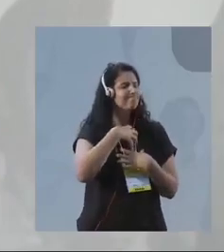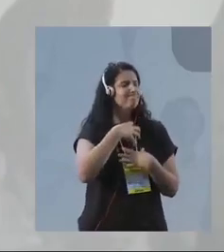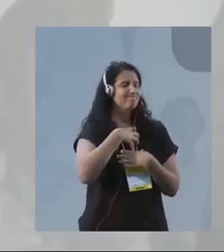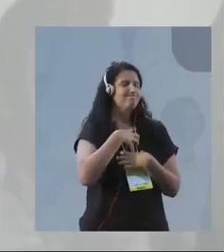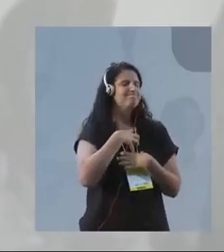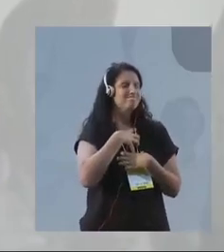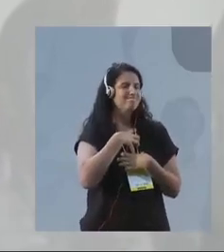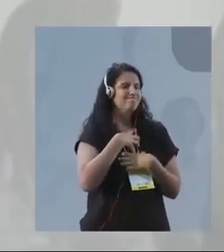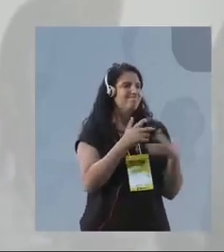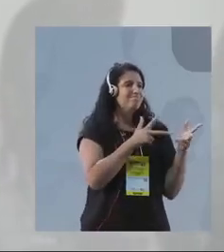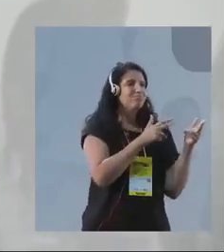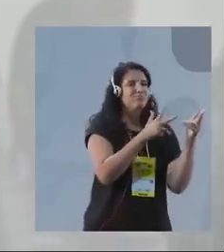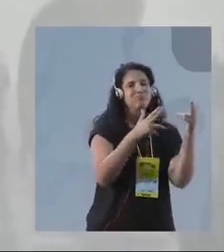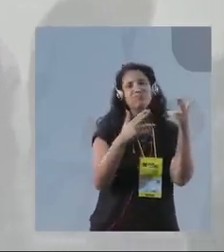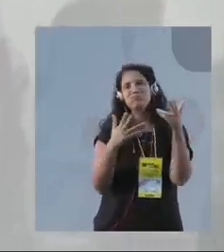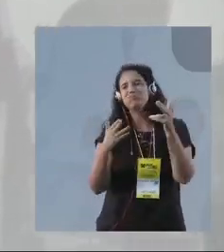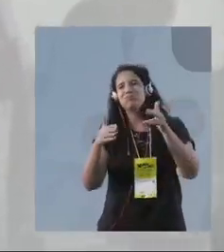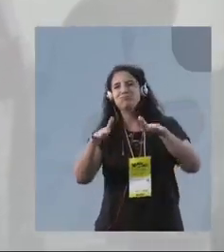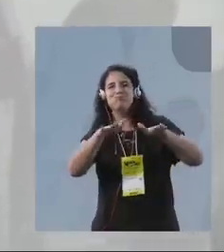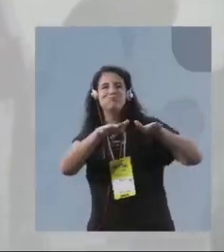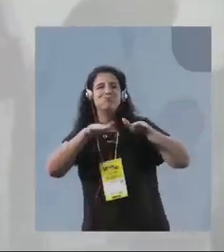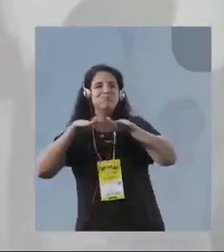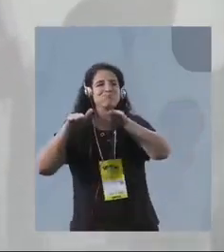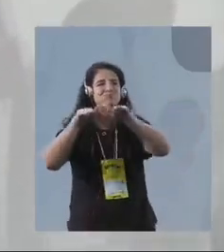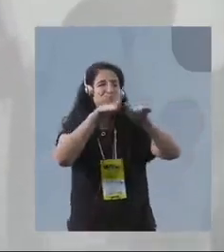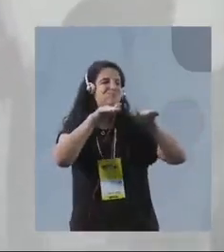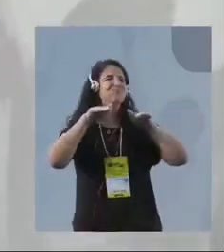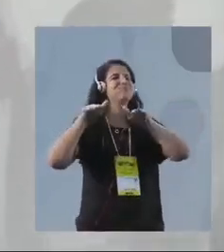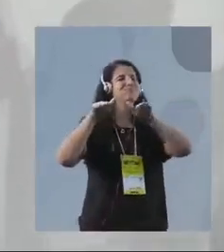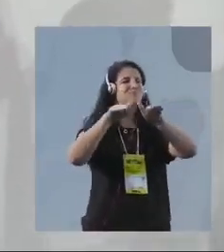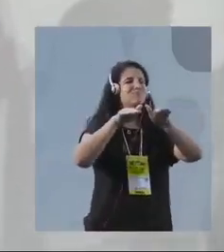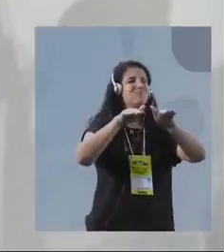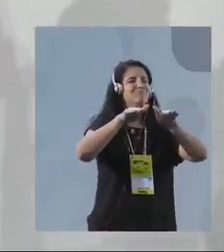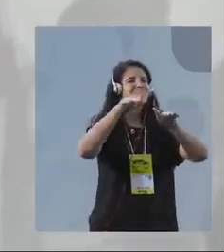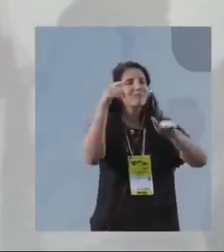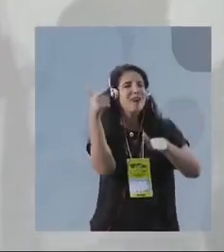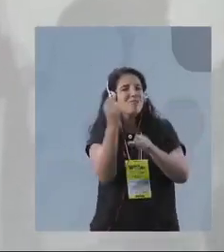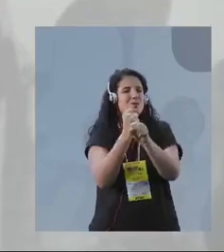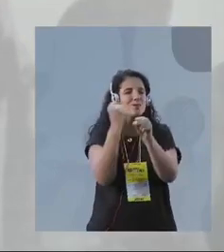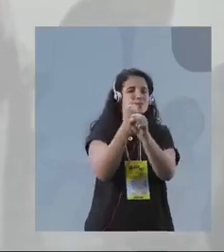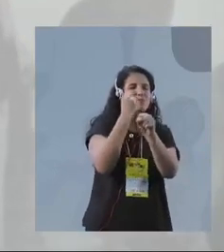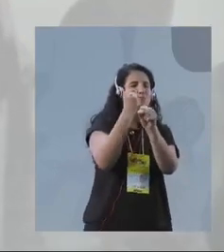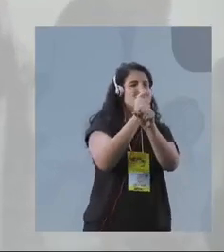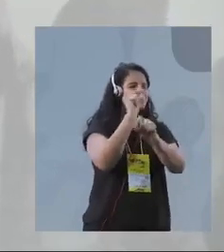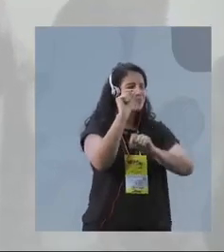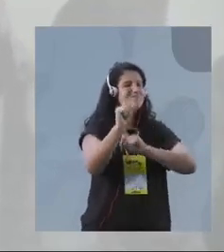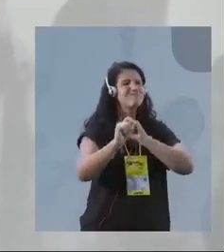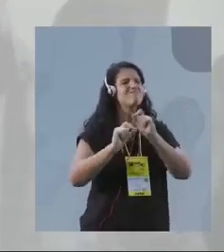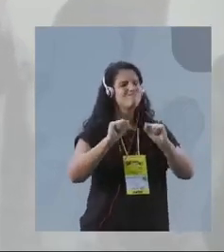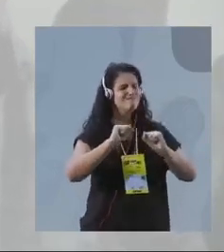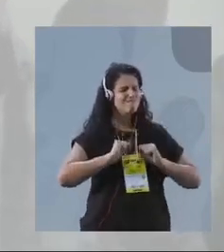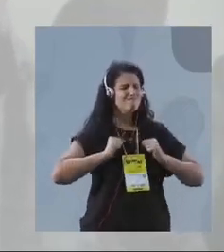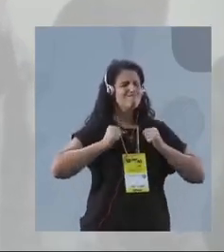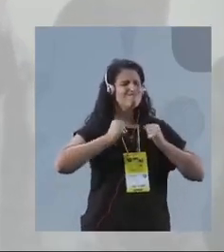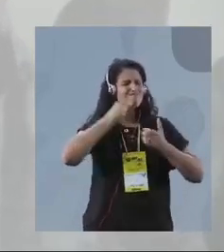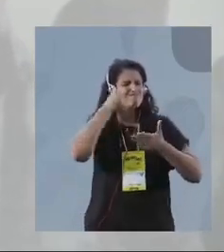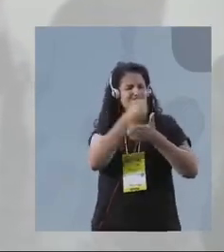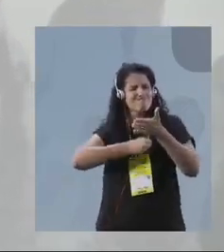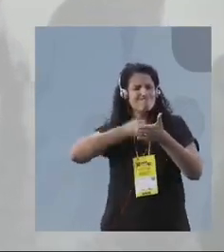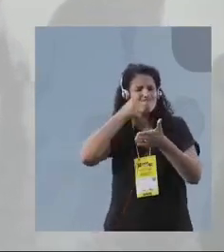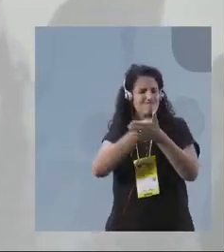de hermanados para construir con lucha común